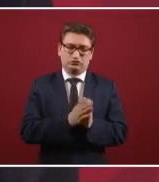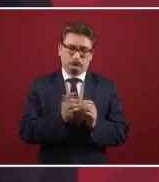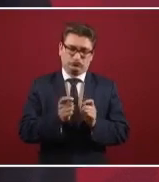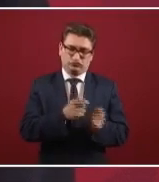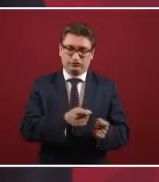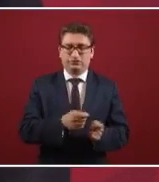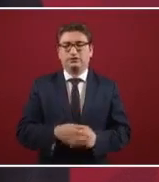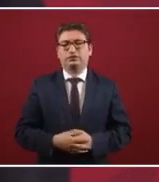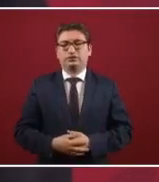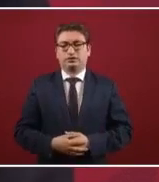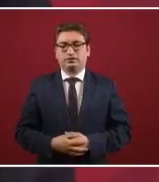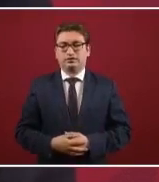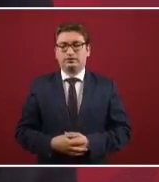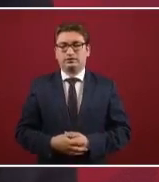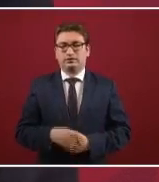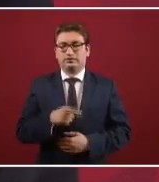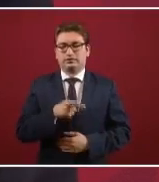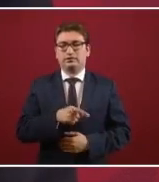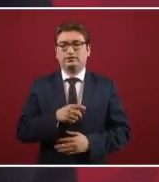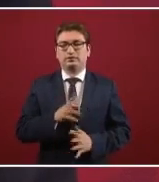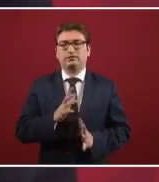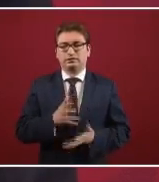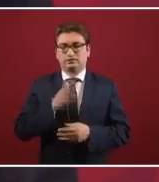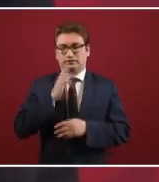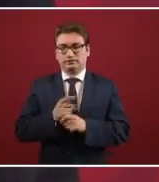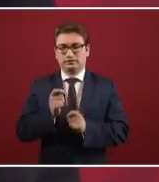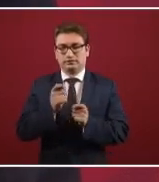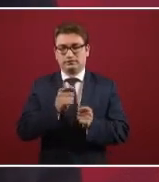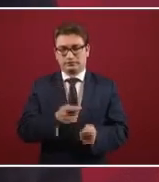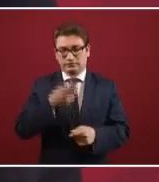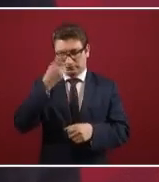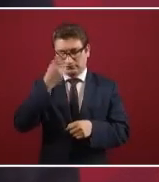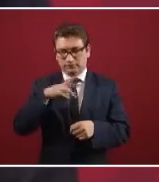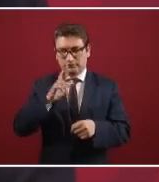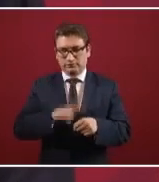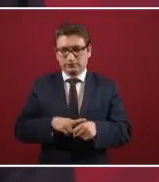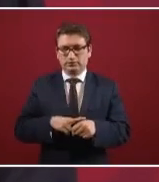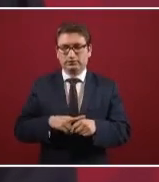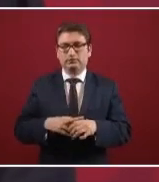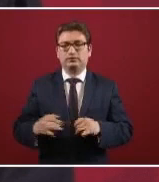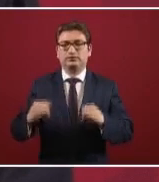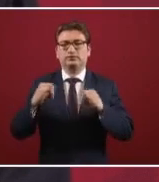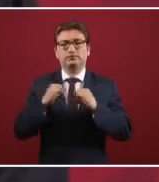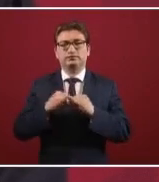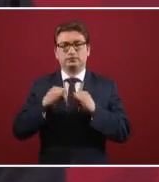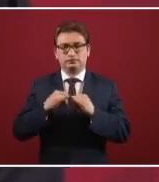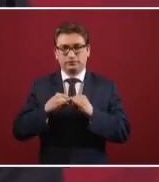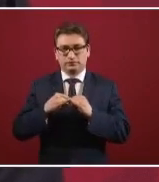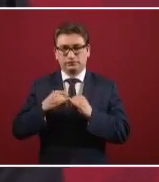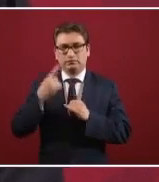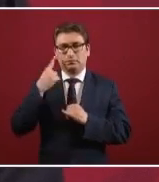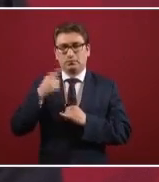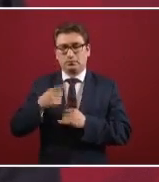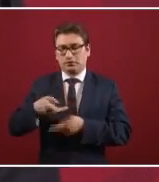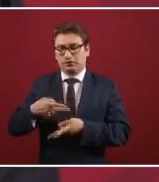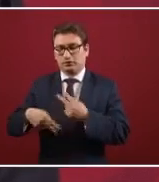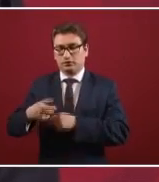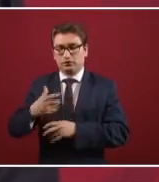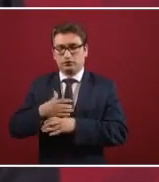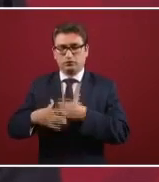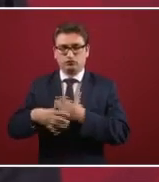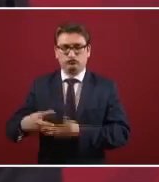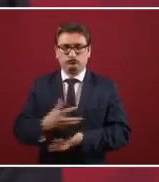tiene ya el encargo de ser el director del instituto para devolverle al pueblo lo